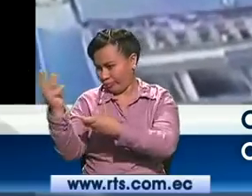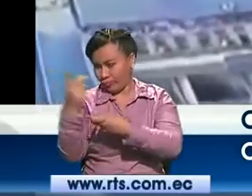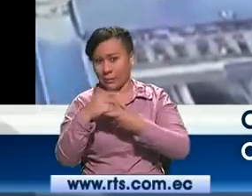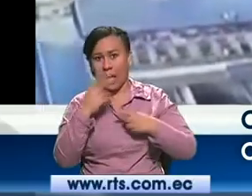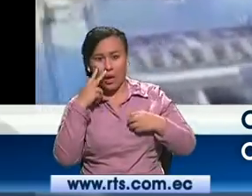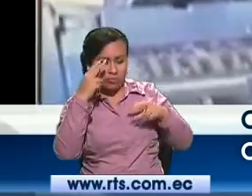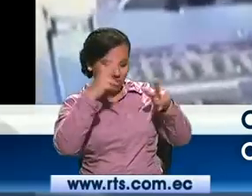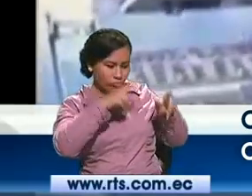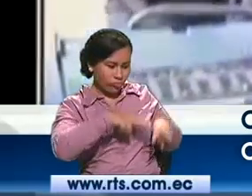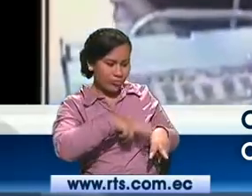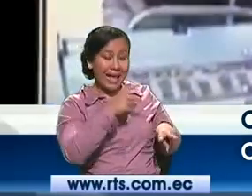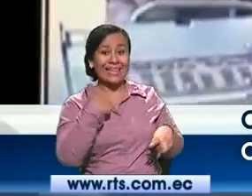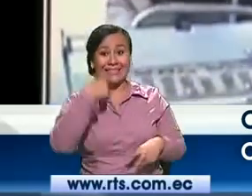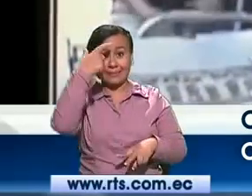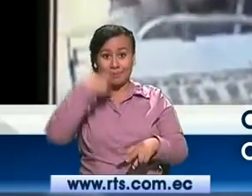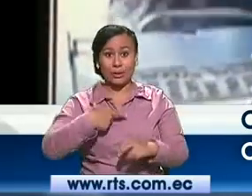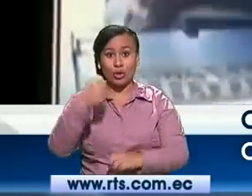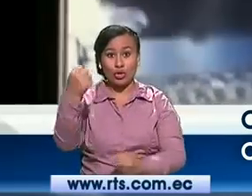dejarle nada.